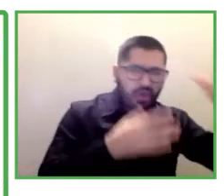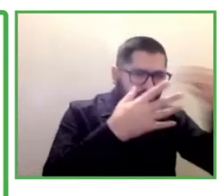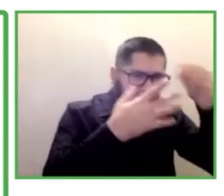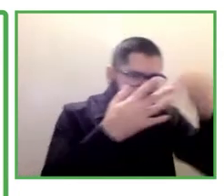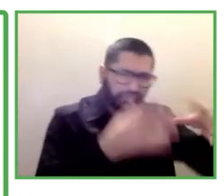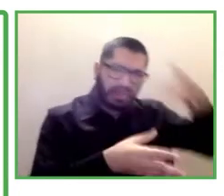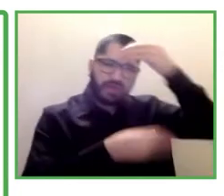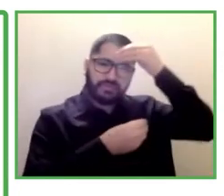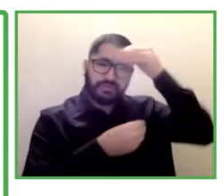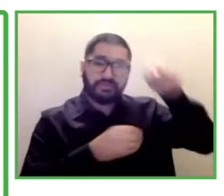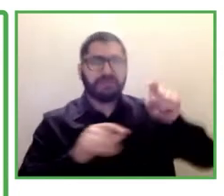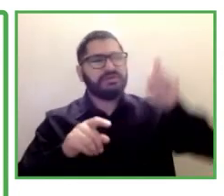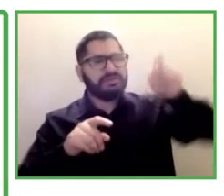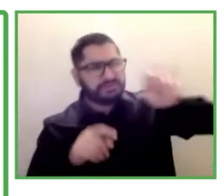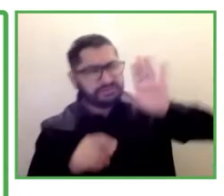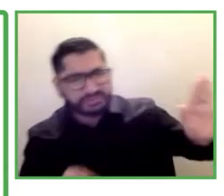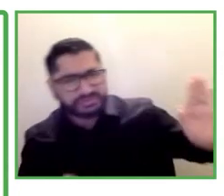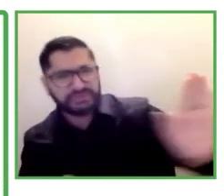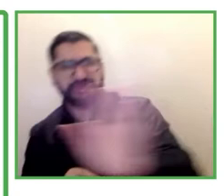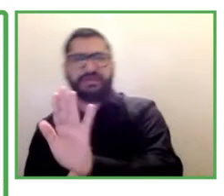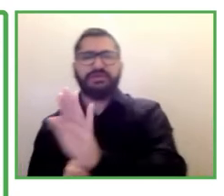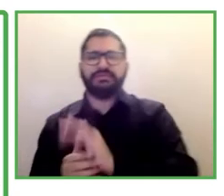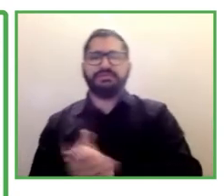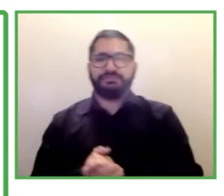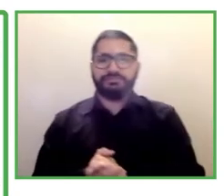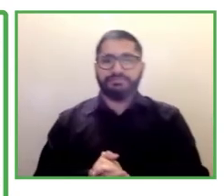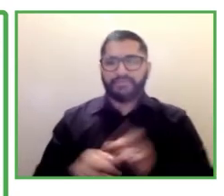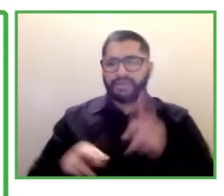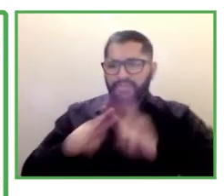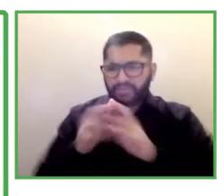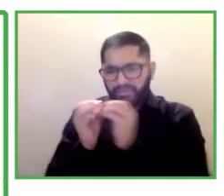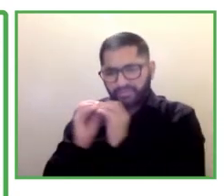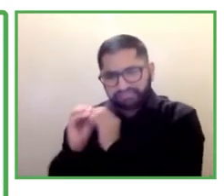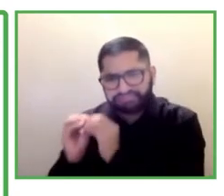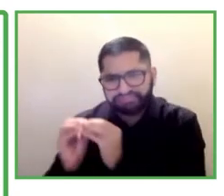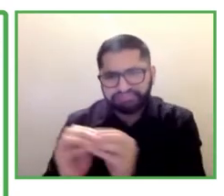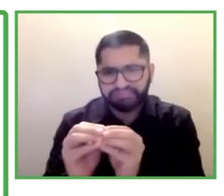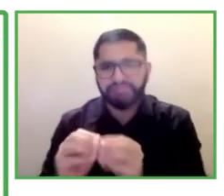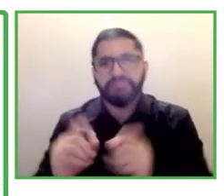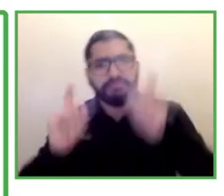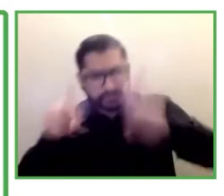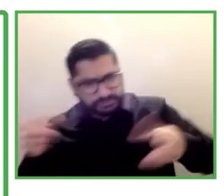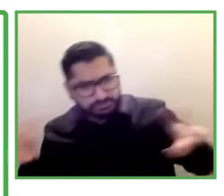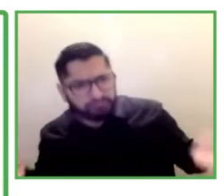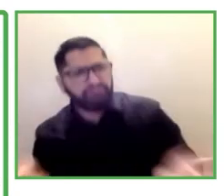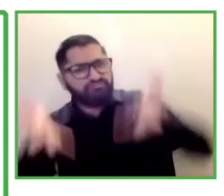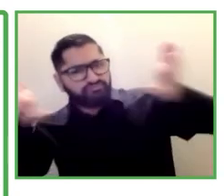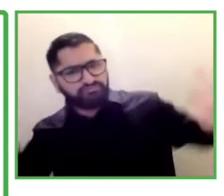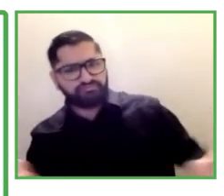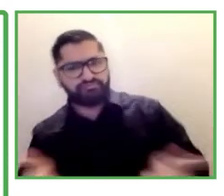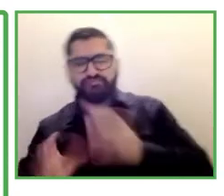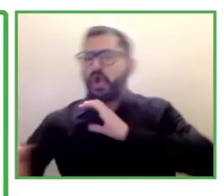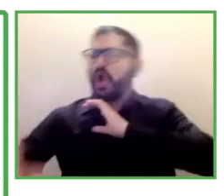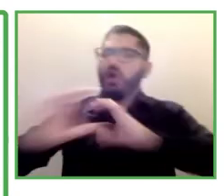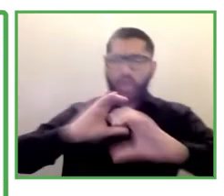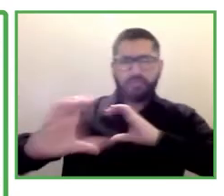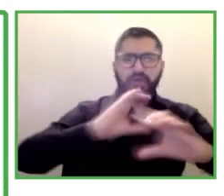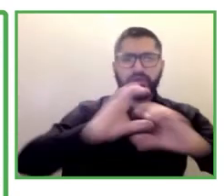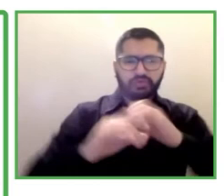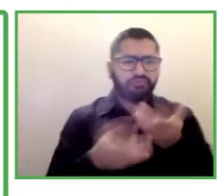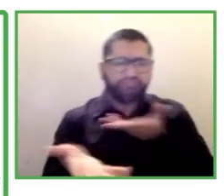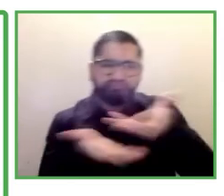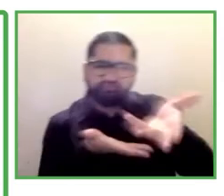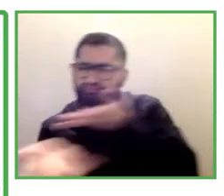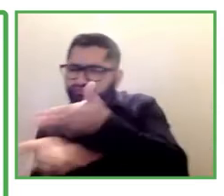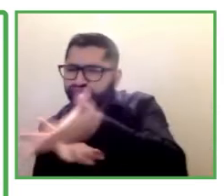trabajadores que uno está empleando, también promover las conversaciones alrededor de los estigmas. No hay que tener miedo de hablar de estas cosas. Hay un